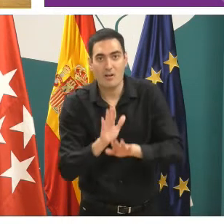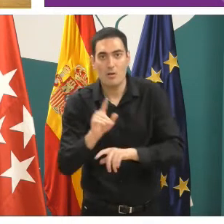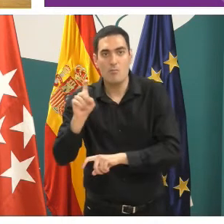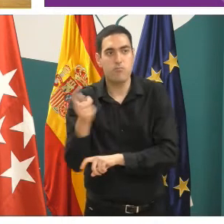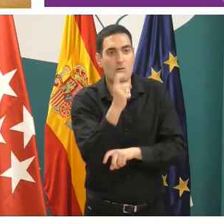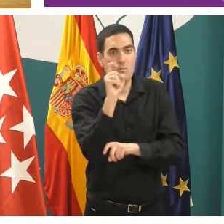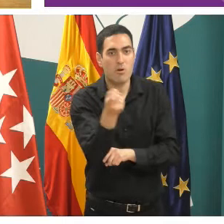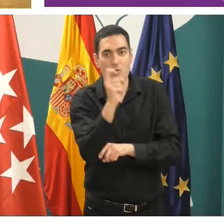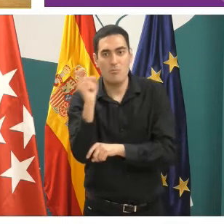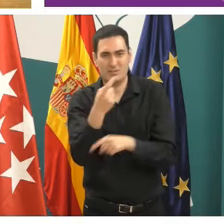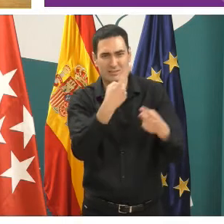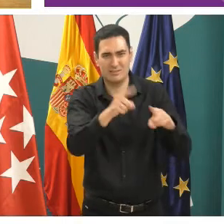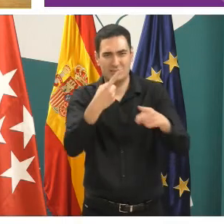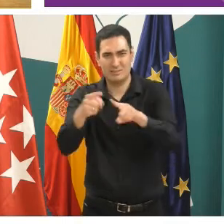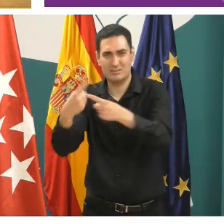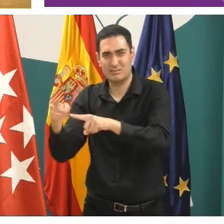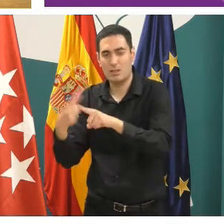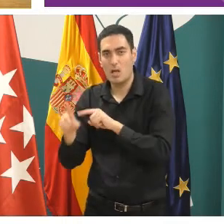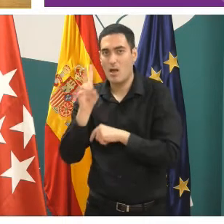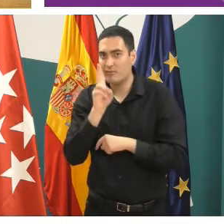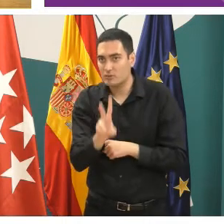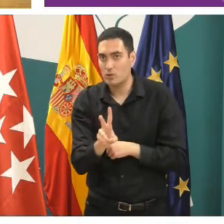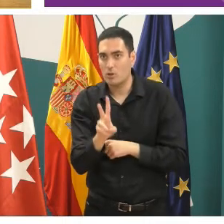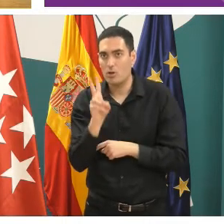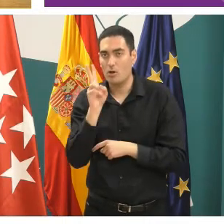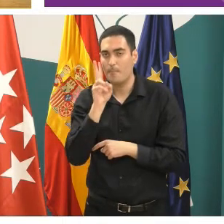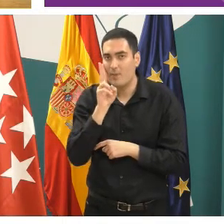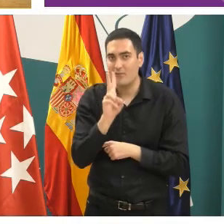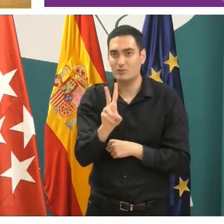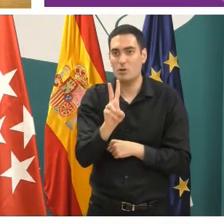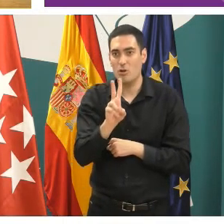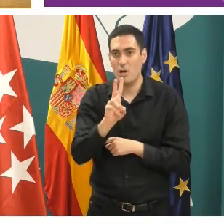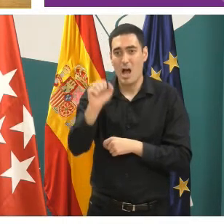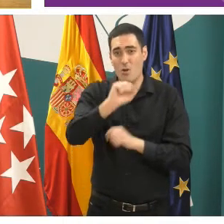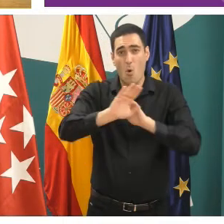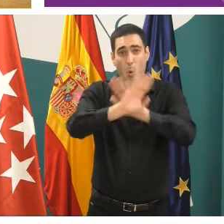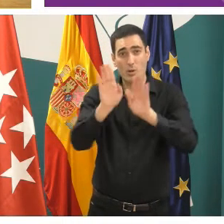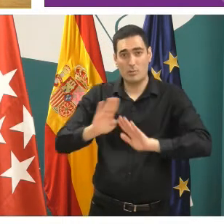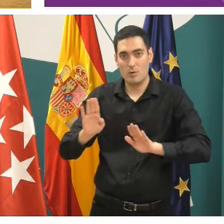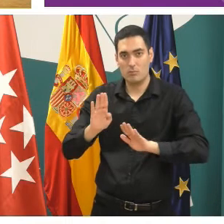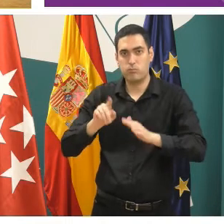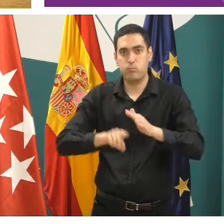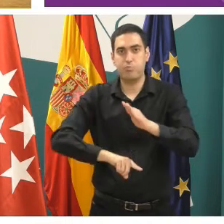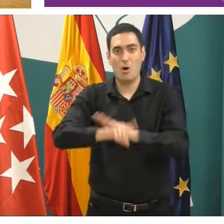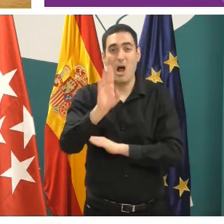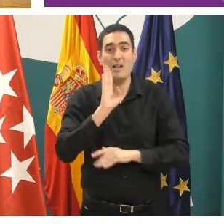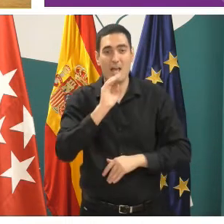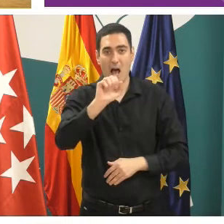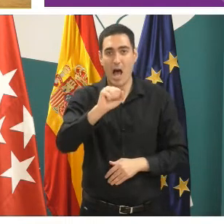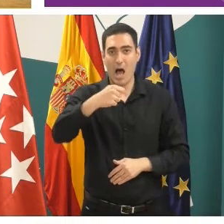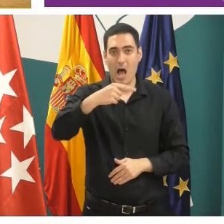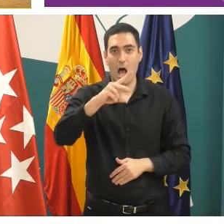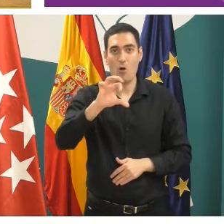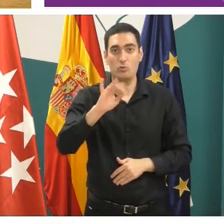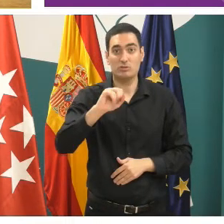logros que hemos visto en un crecimiento en estos últimos años, que lo hablaba antes con Agustín, que se empieza a